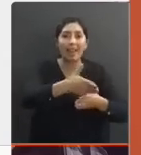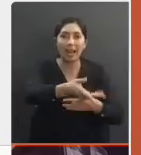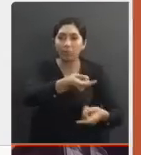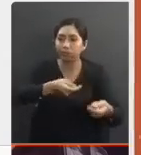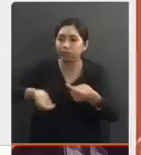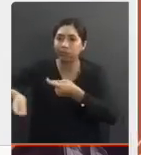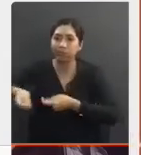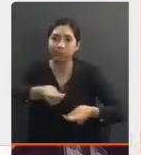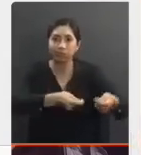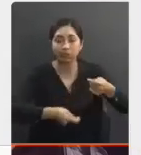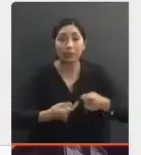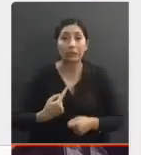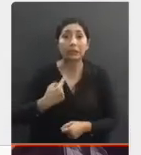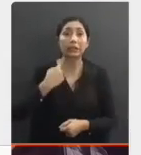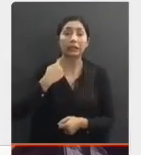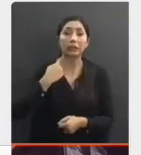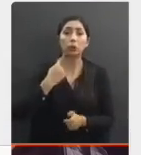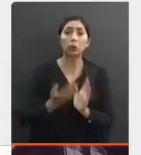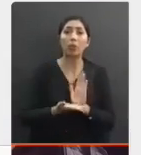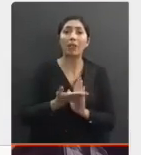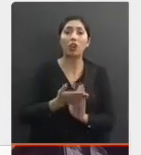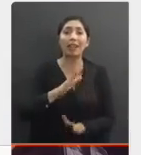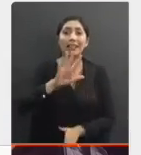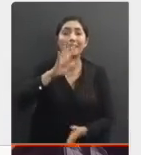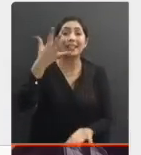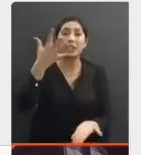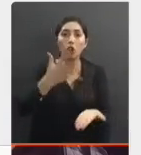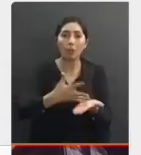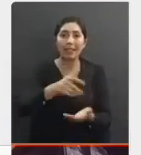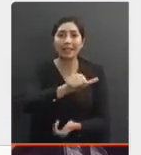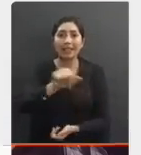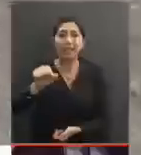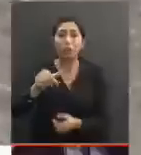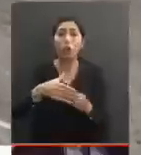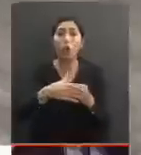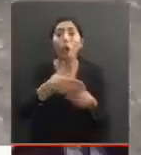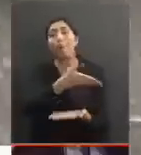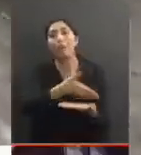perjuicio fiscal histórico superior a los 5.600 millones de pesos.